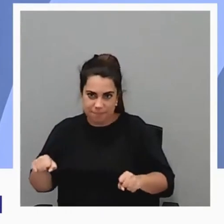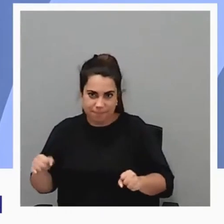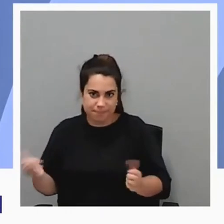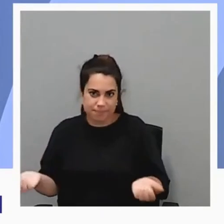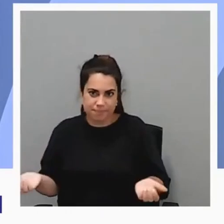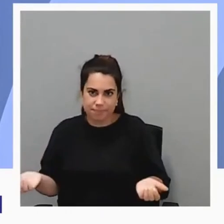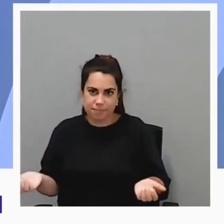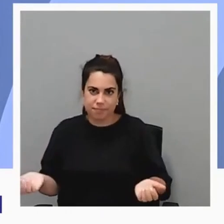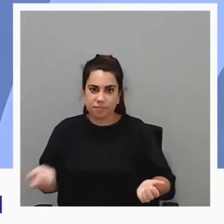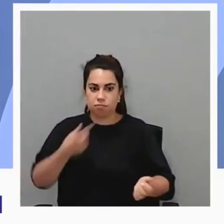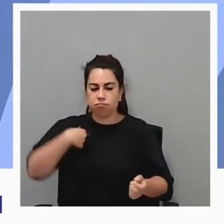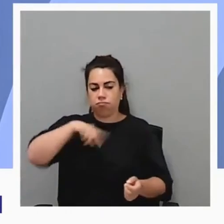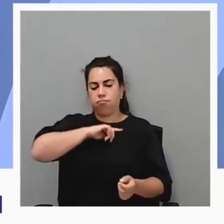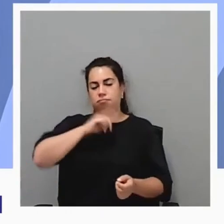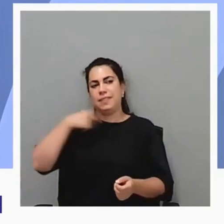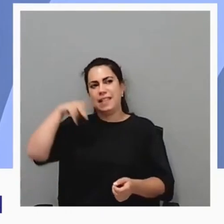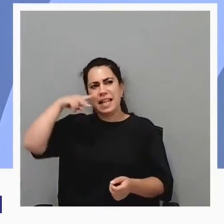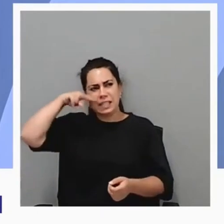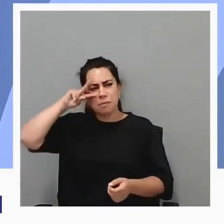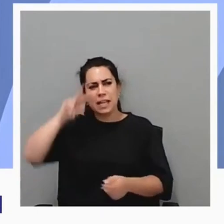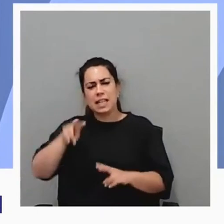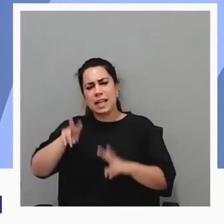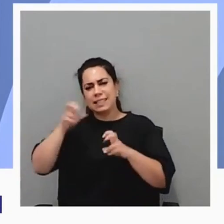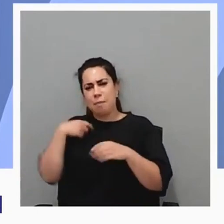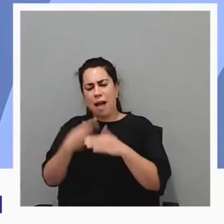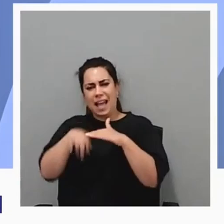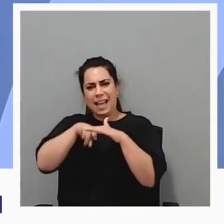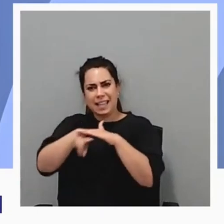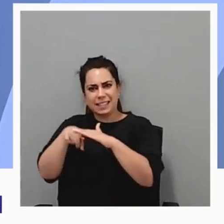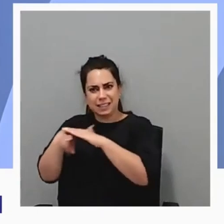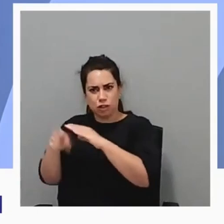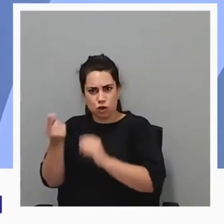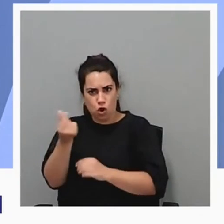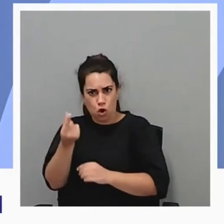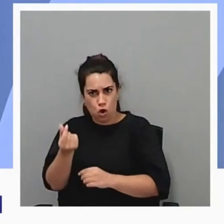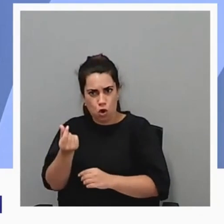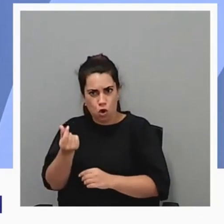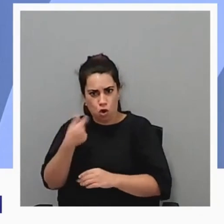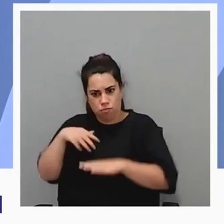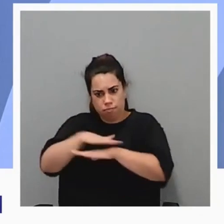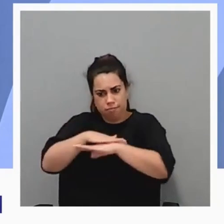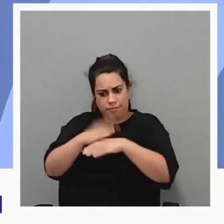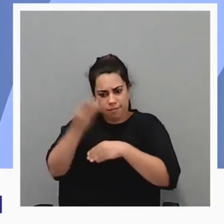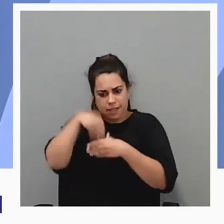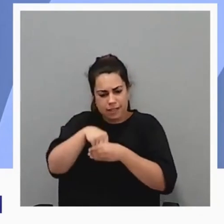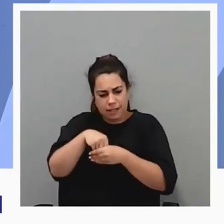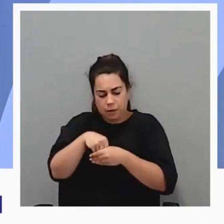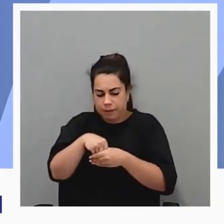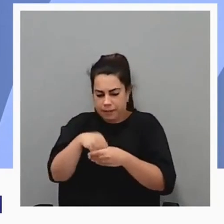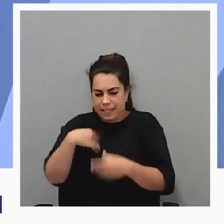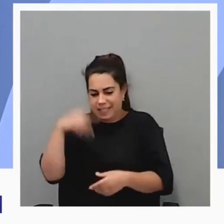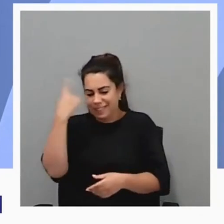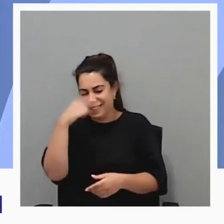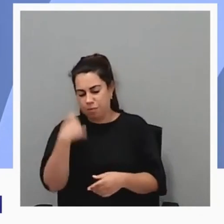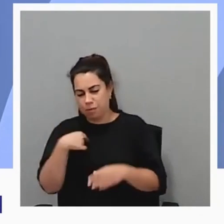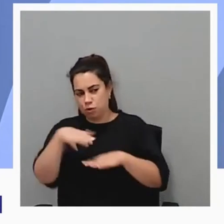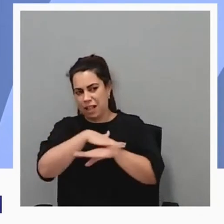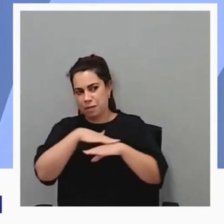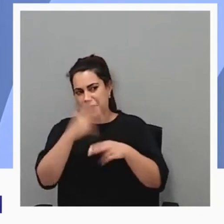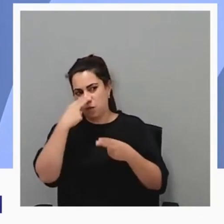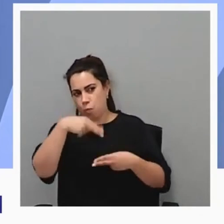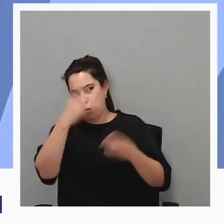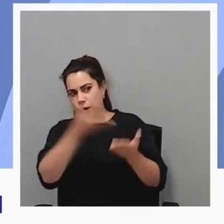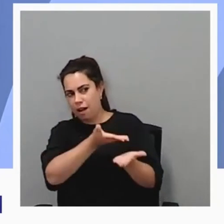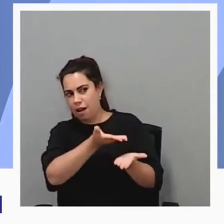experiencia de gestión, sabemos que la administración pública, casi por definición, está hecha